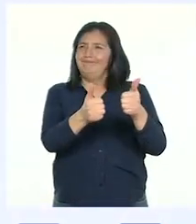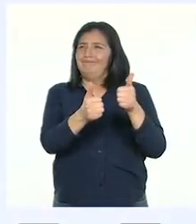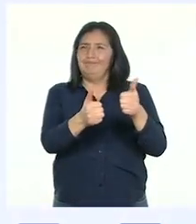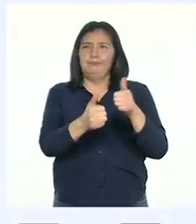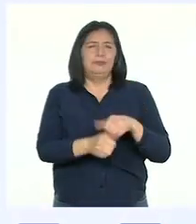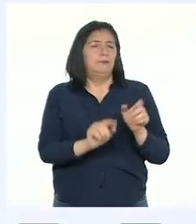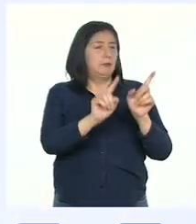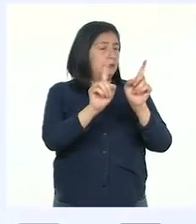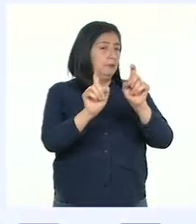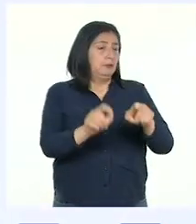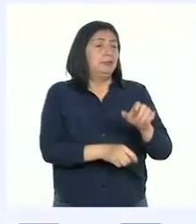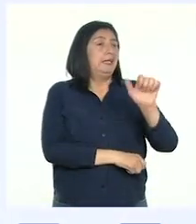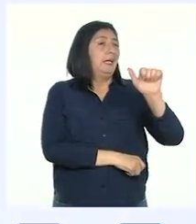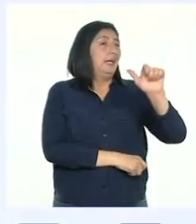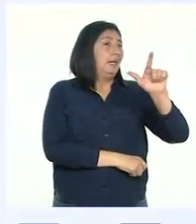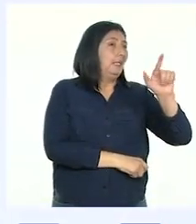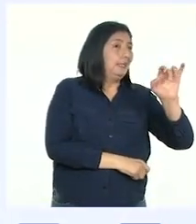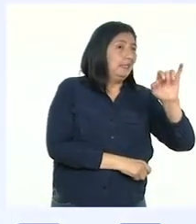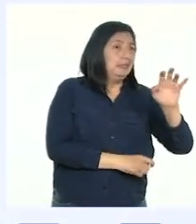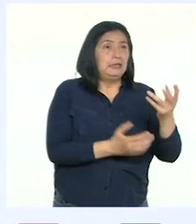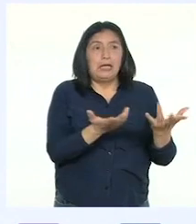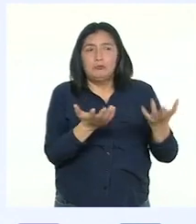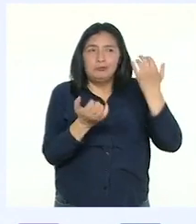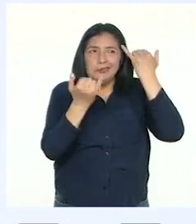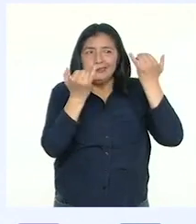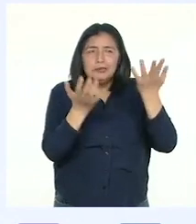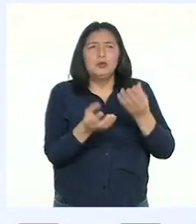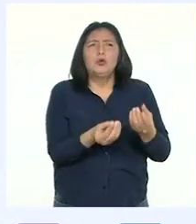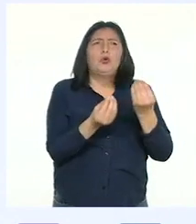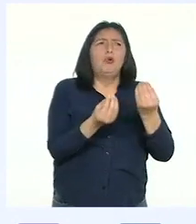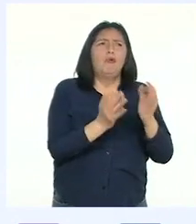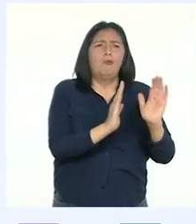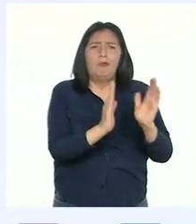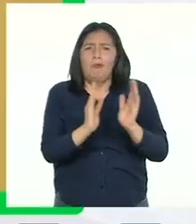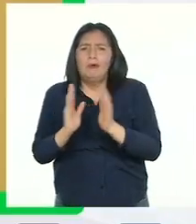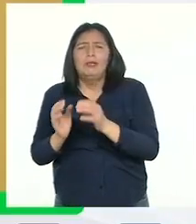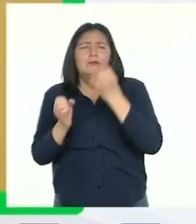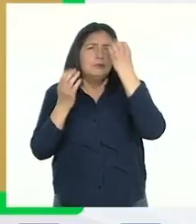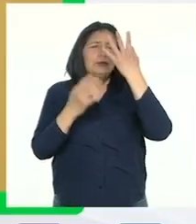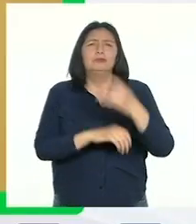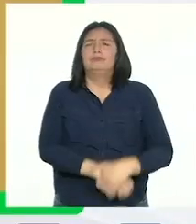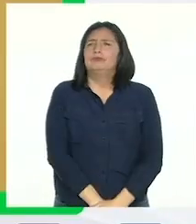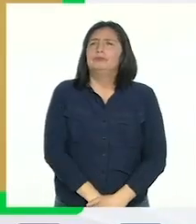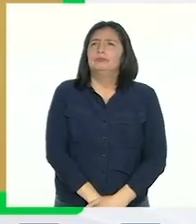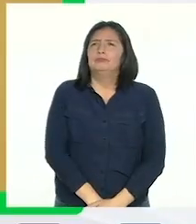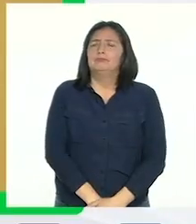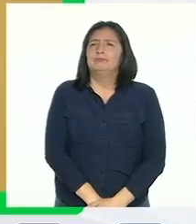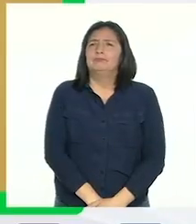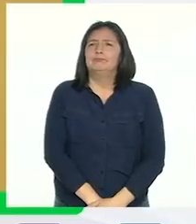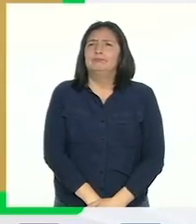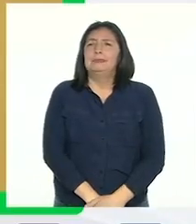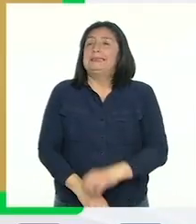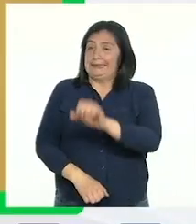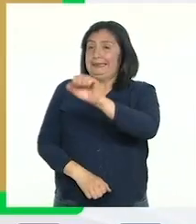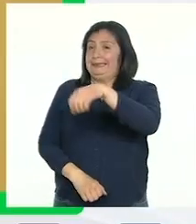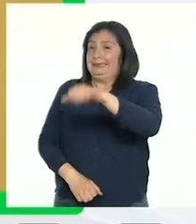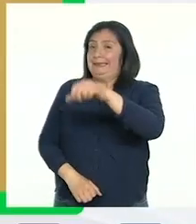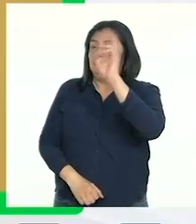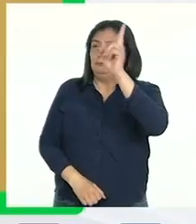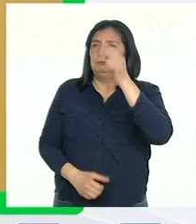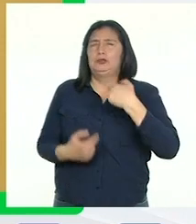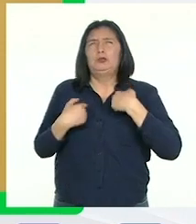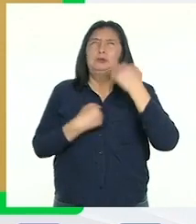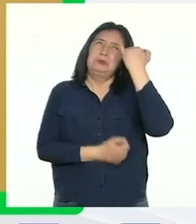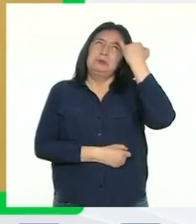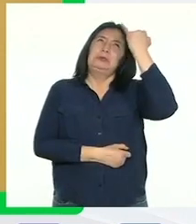Patricia. Preguntemos a Alejandra si tiene alguna propuesta de cómo organizar la información. Sí, profesor, se